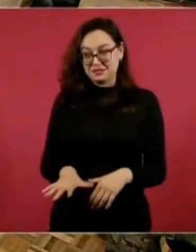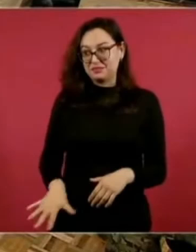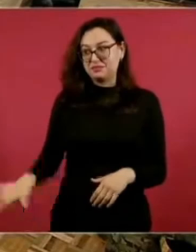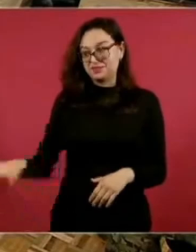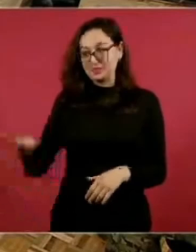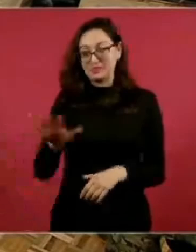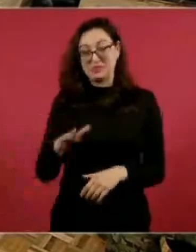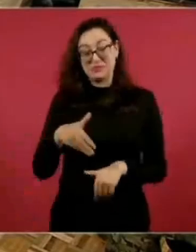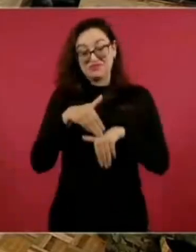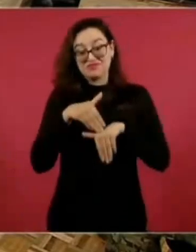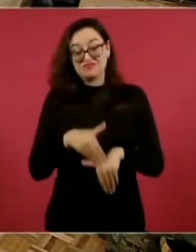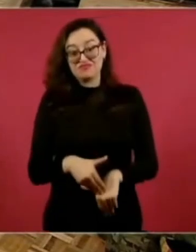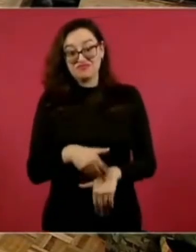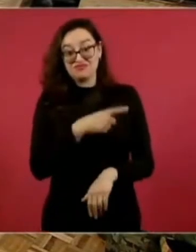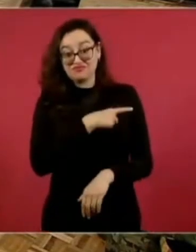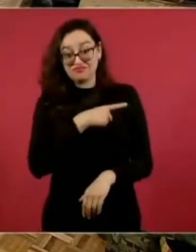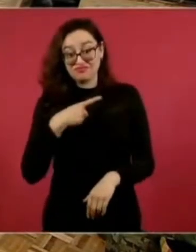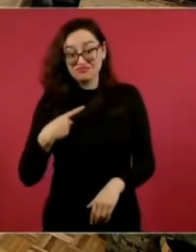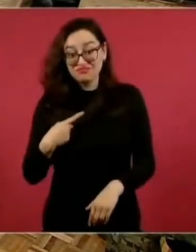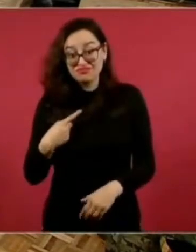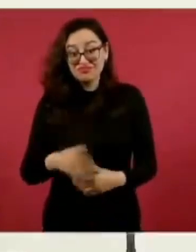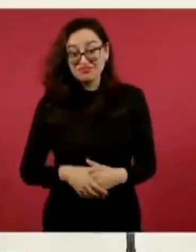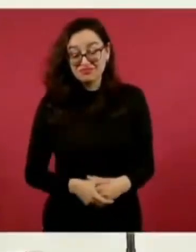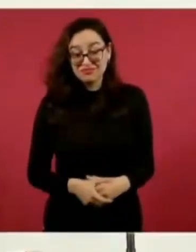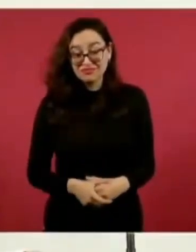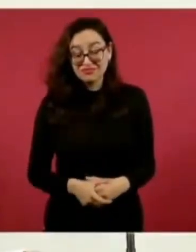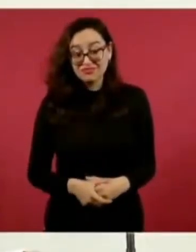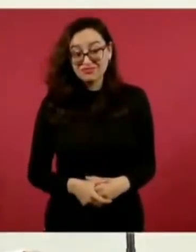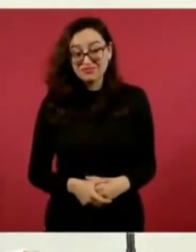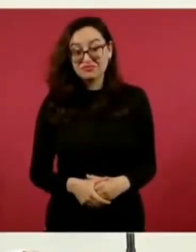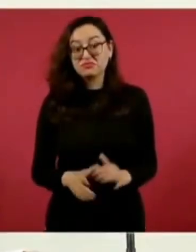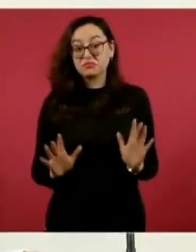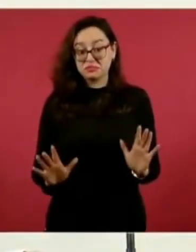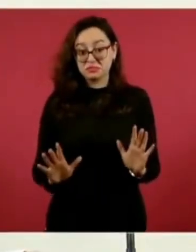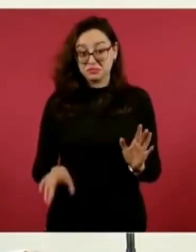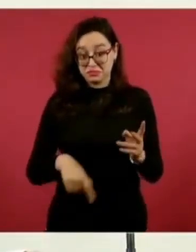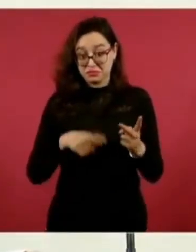otorgar impunidad a nadie, ni a mis hijos,